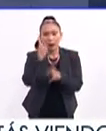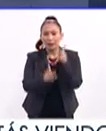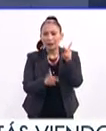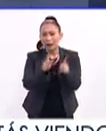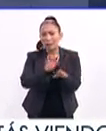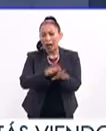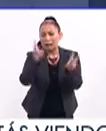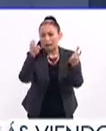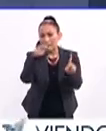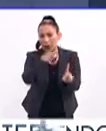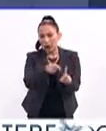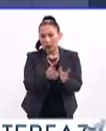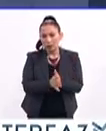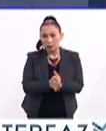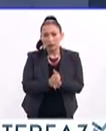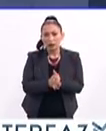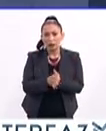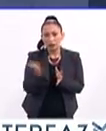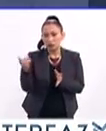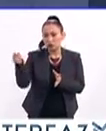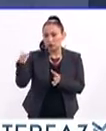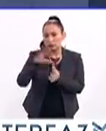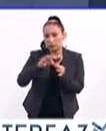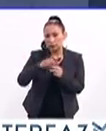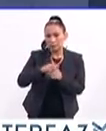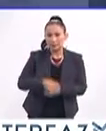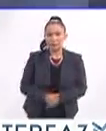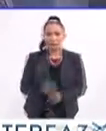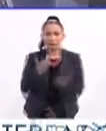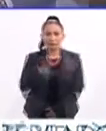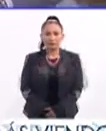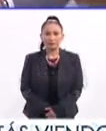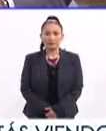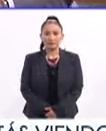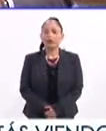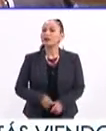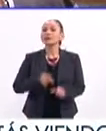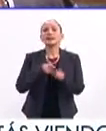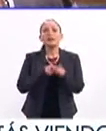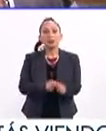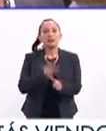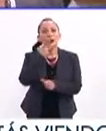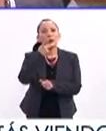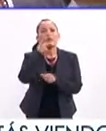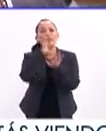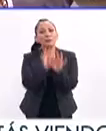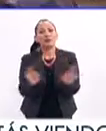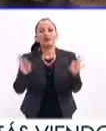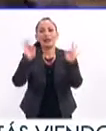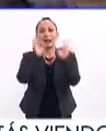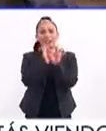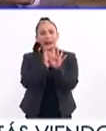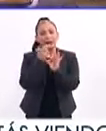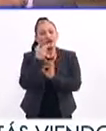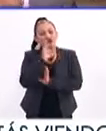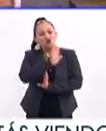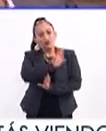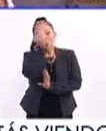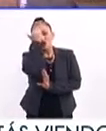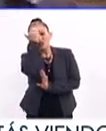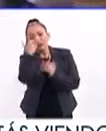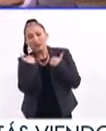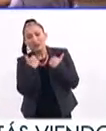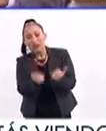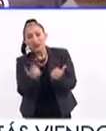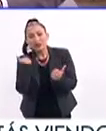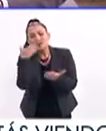platicar sobre este tema, por supuesto, y que tú nos comentes al respecto. Regresamos. Pues seguimos dialogando sobre esta importancia de preservar, conocer,